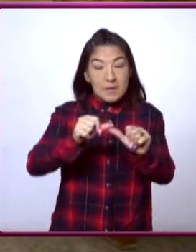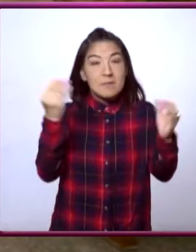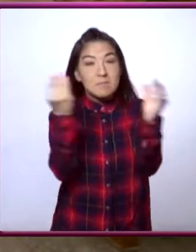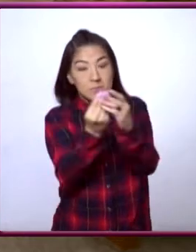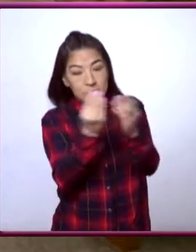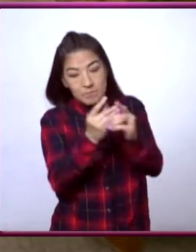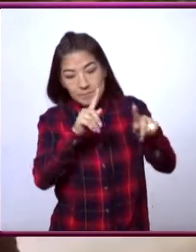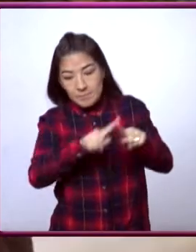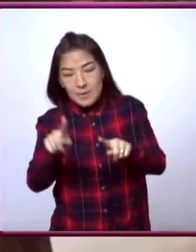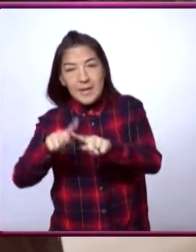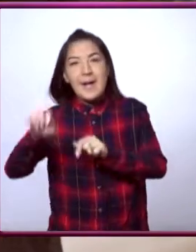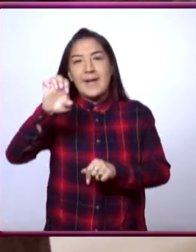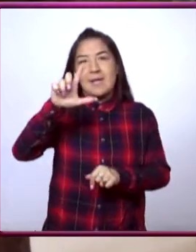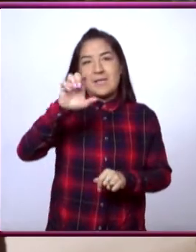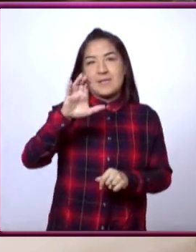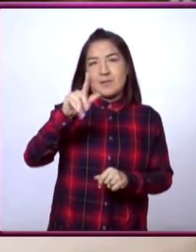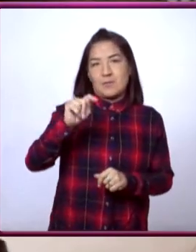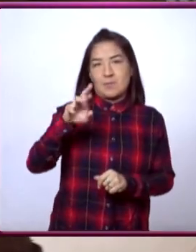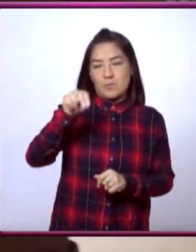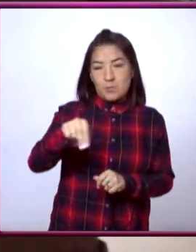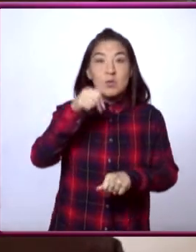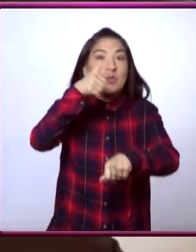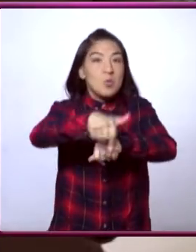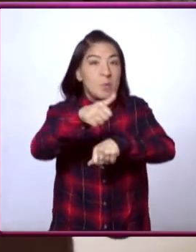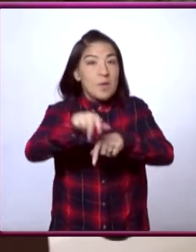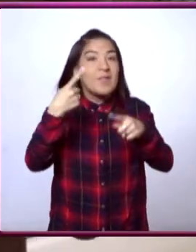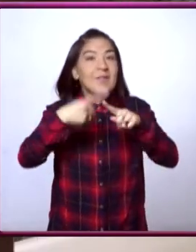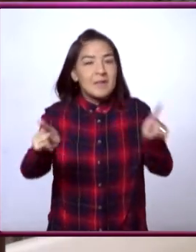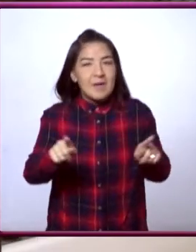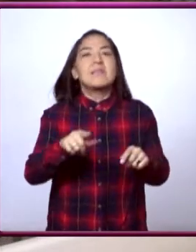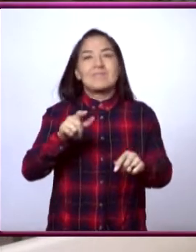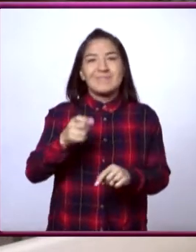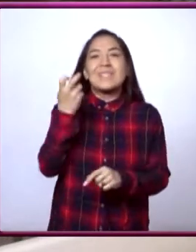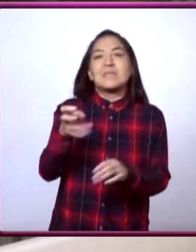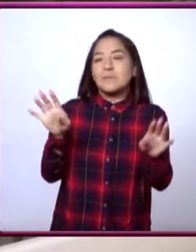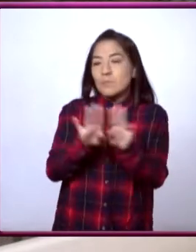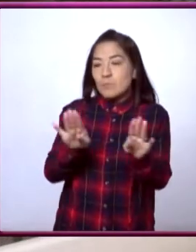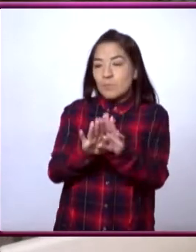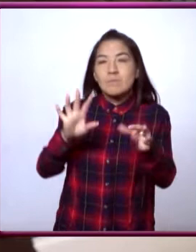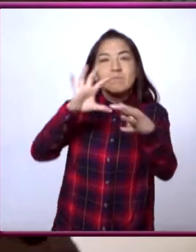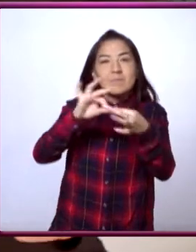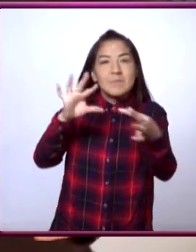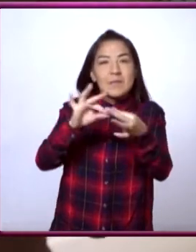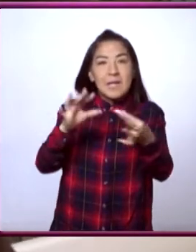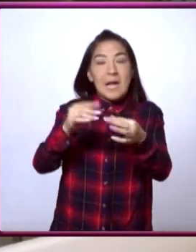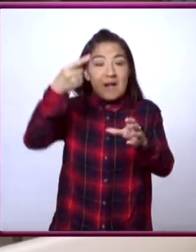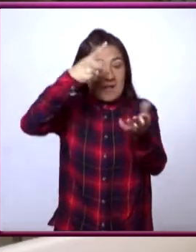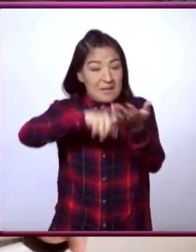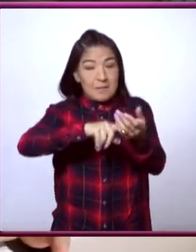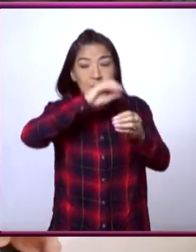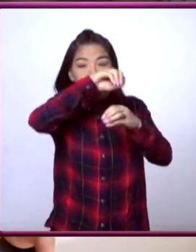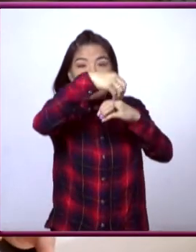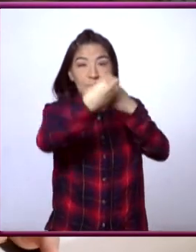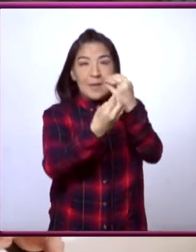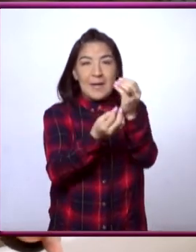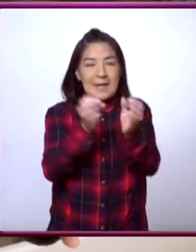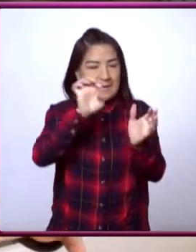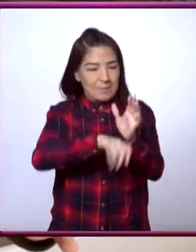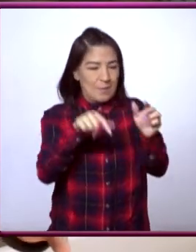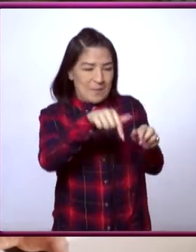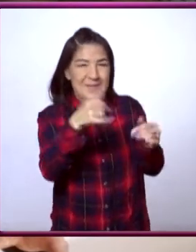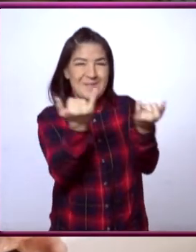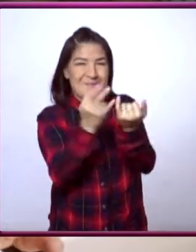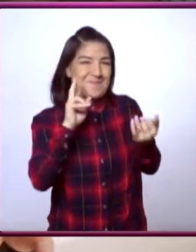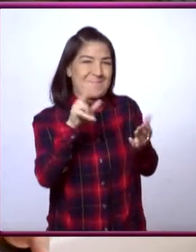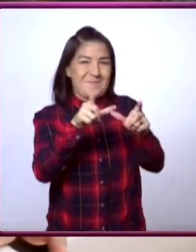de neutrones. Sí, es que el átomo está compuesto por otras partículas más pequeñas. Para empezar está el núcleo con